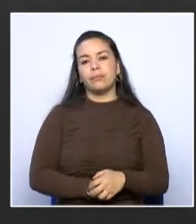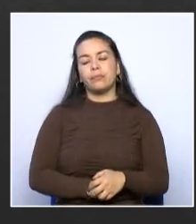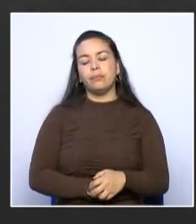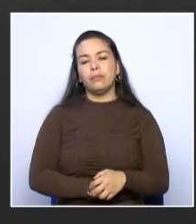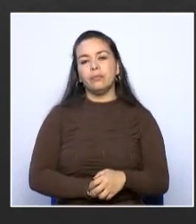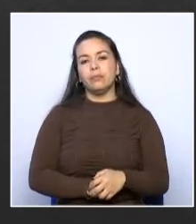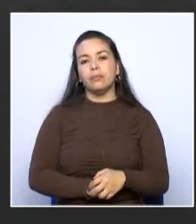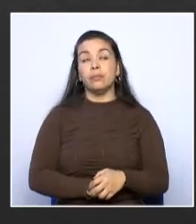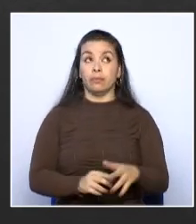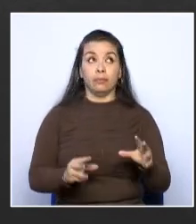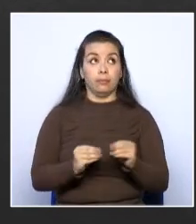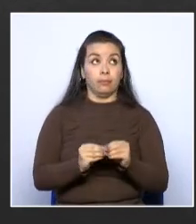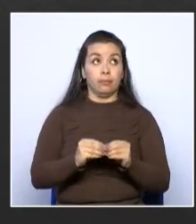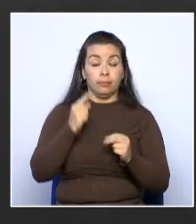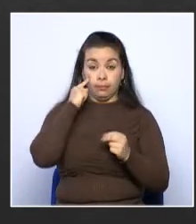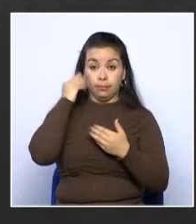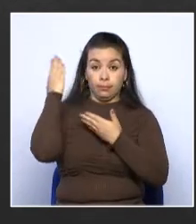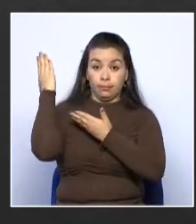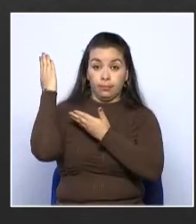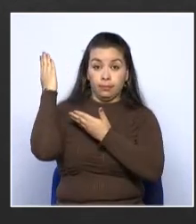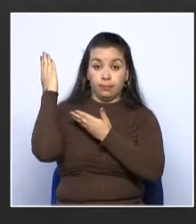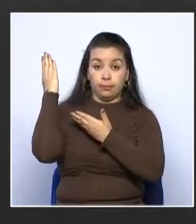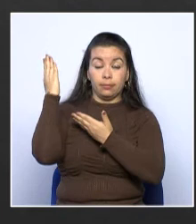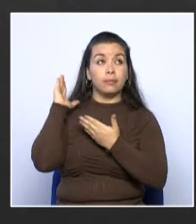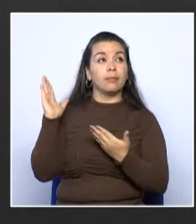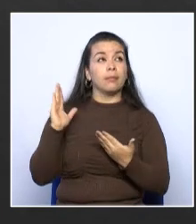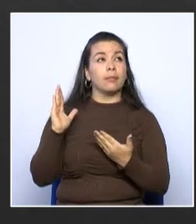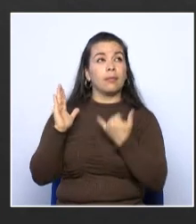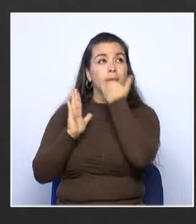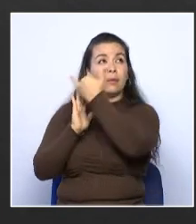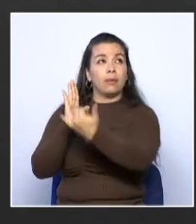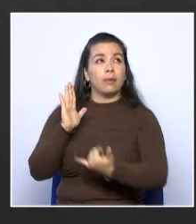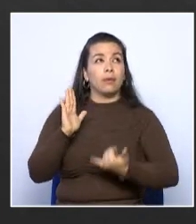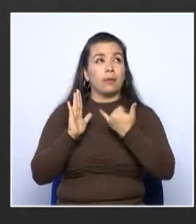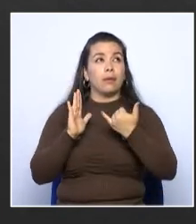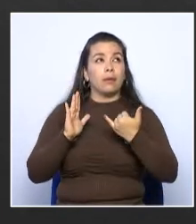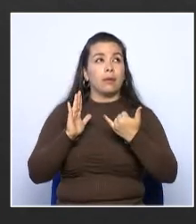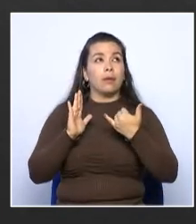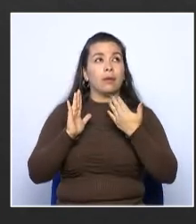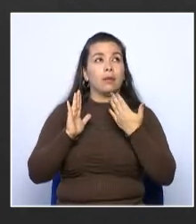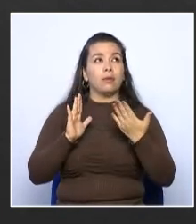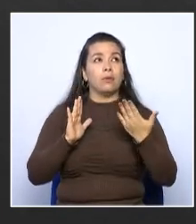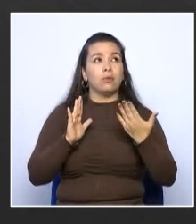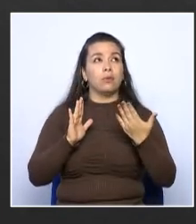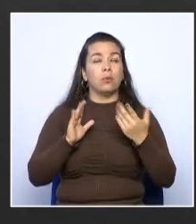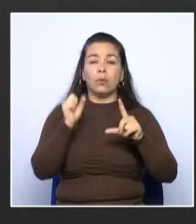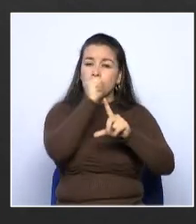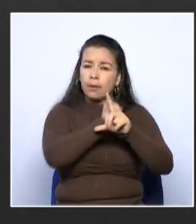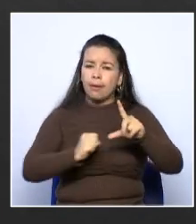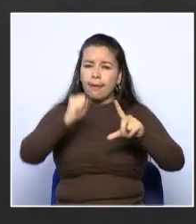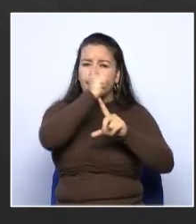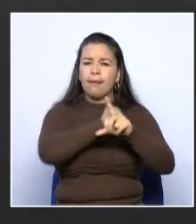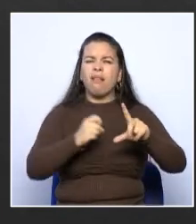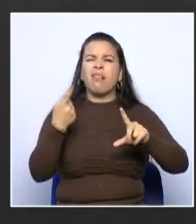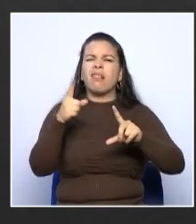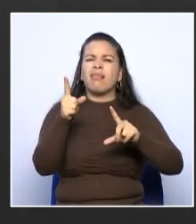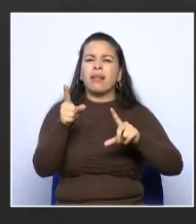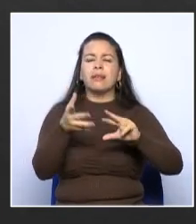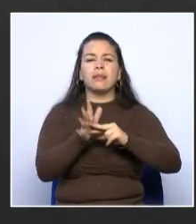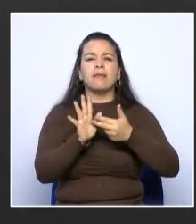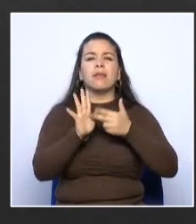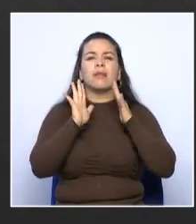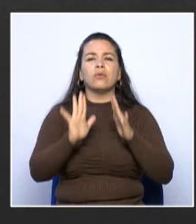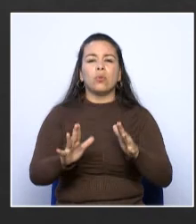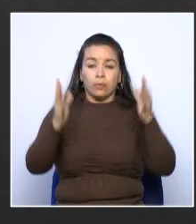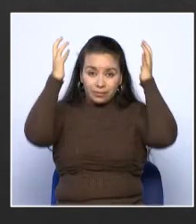Bueno, en este caso, por ejemplo, donde tenemos esta imagen, nos muestra una ecografía transfontanelar. Transfontanelar significa donde vemos